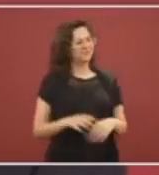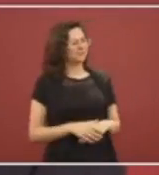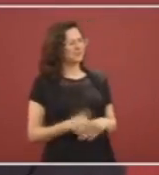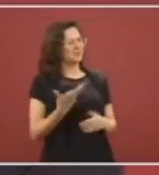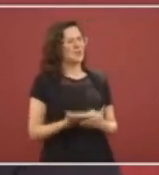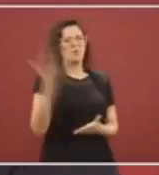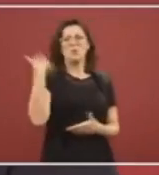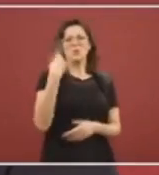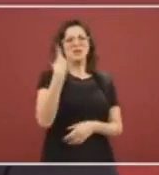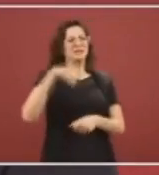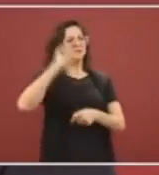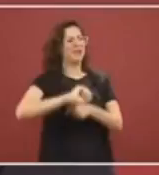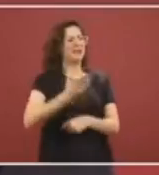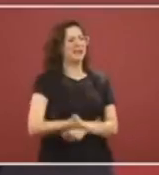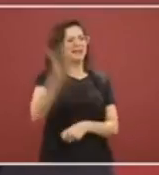Sí,